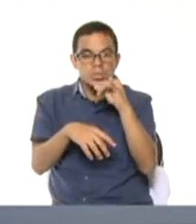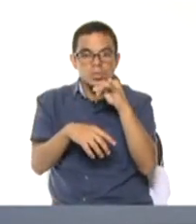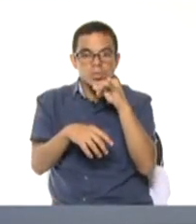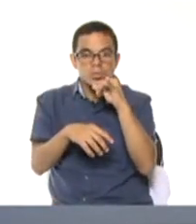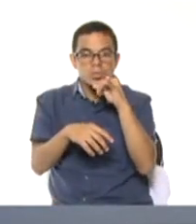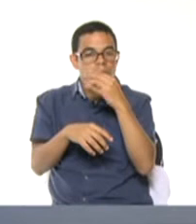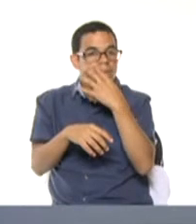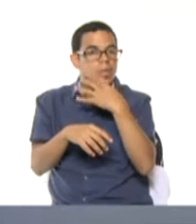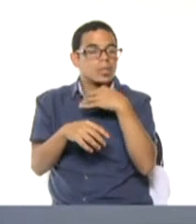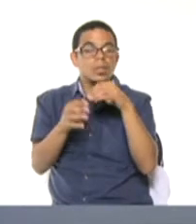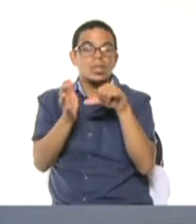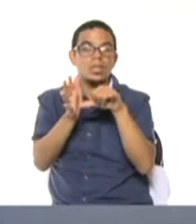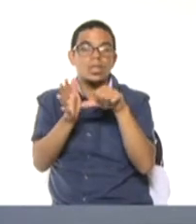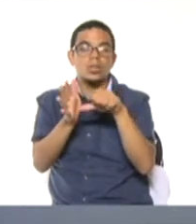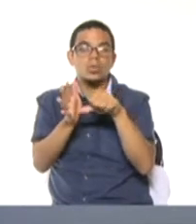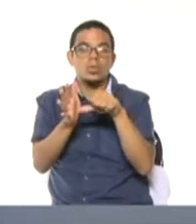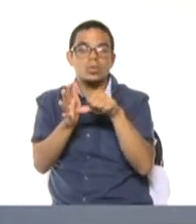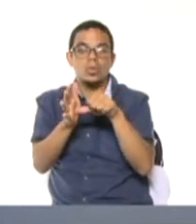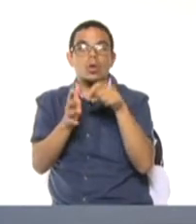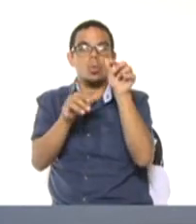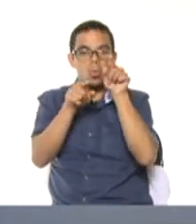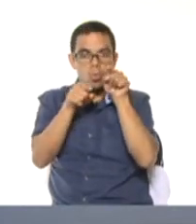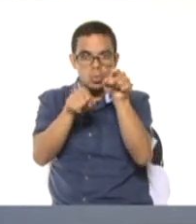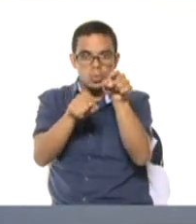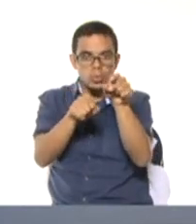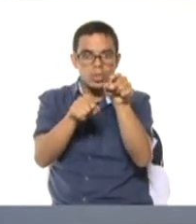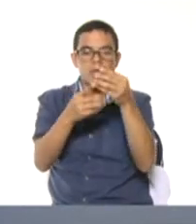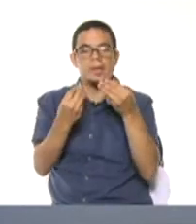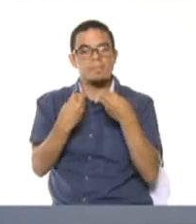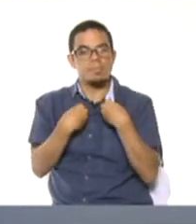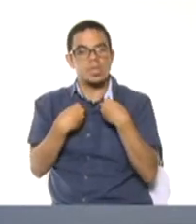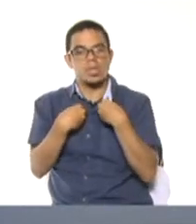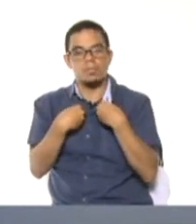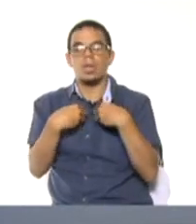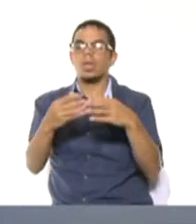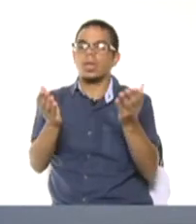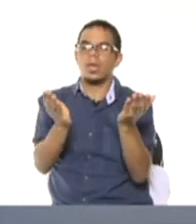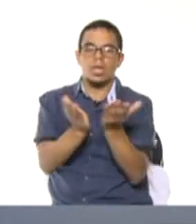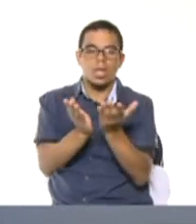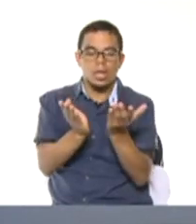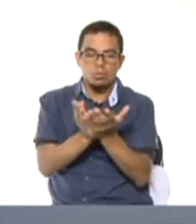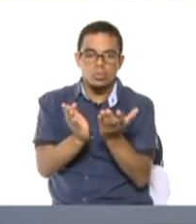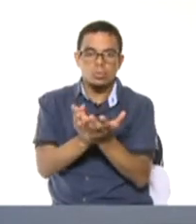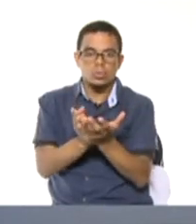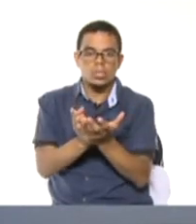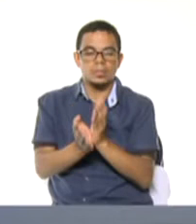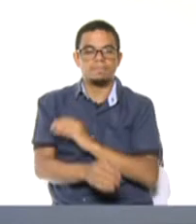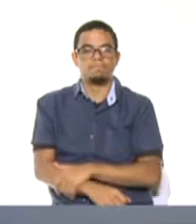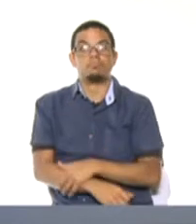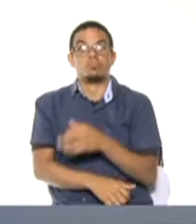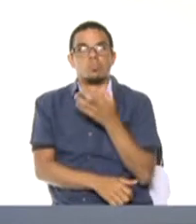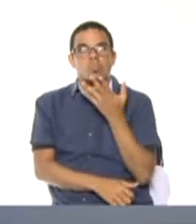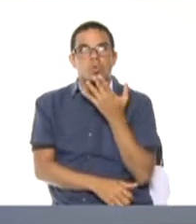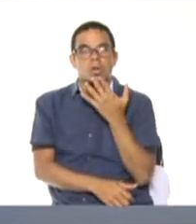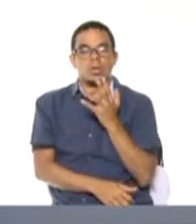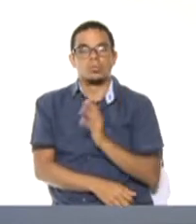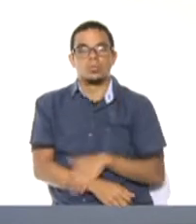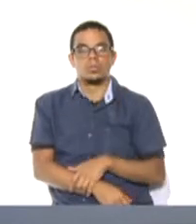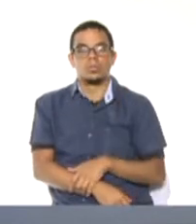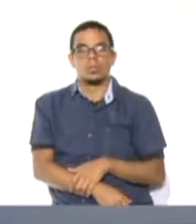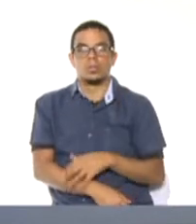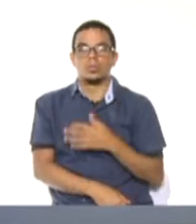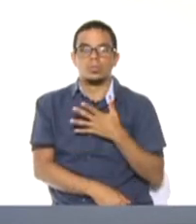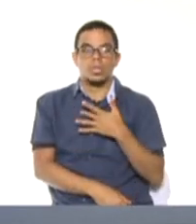debe llevar el nombre de la institución donde usted está estudiando. Por ejemplo, profesora, nuestra institución, la